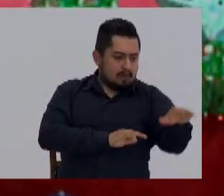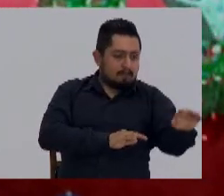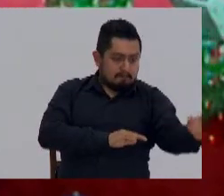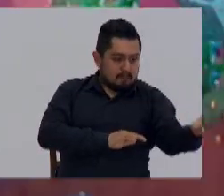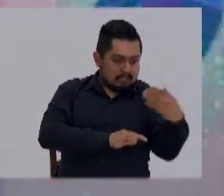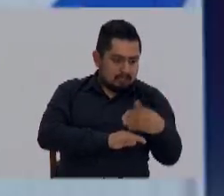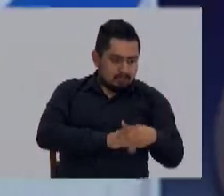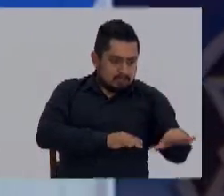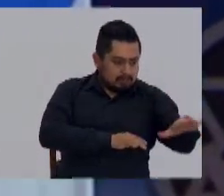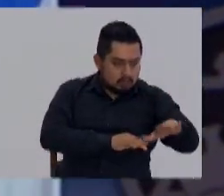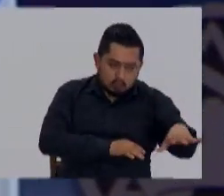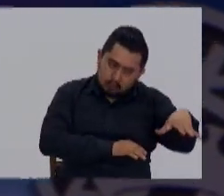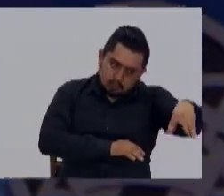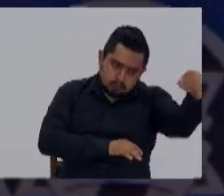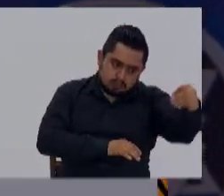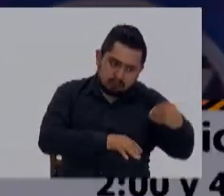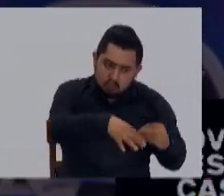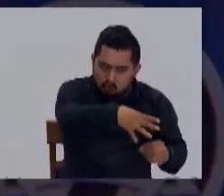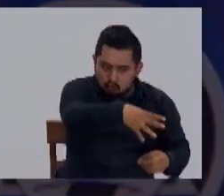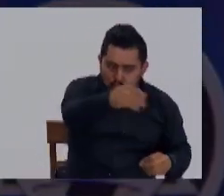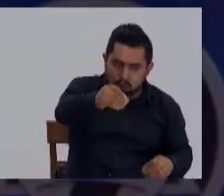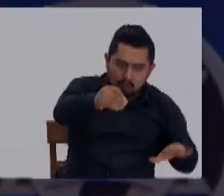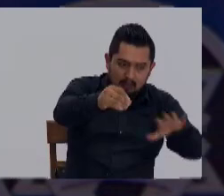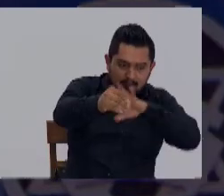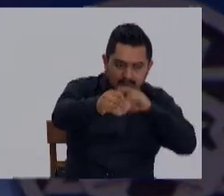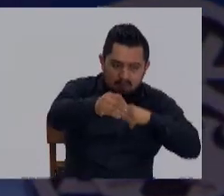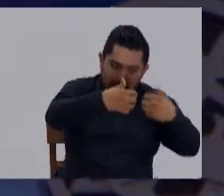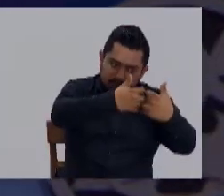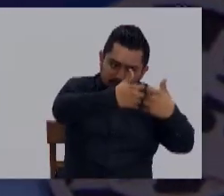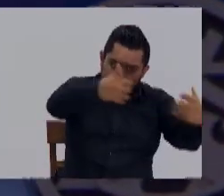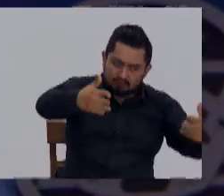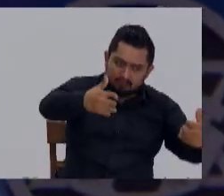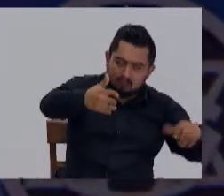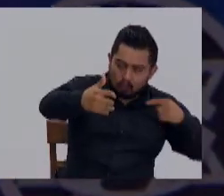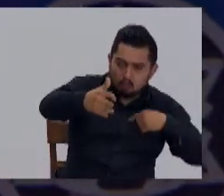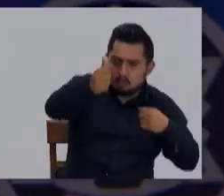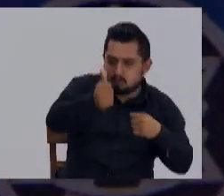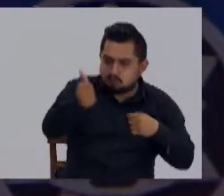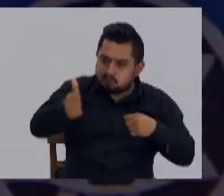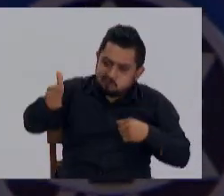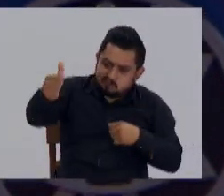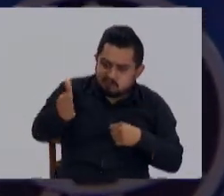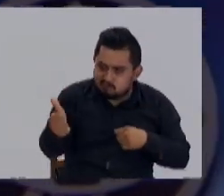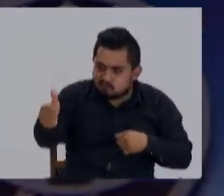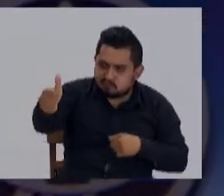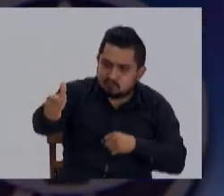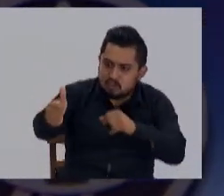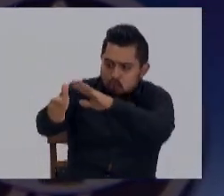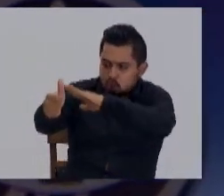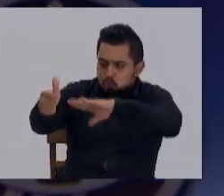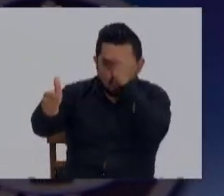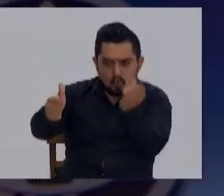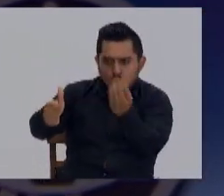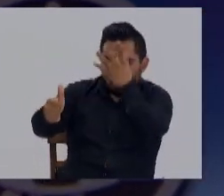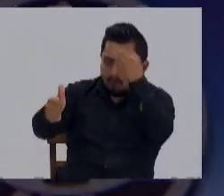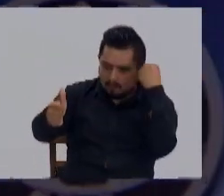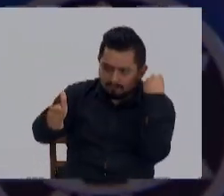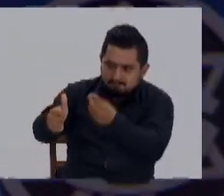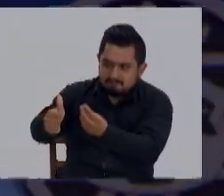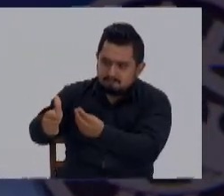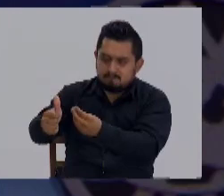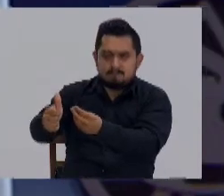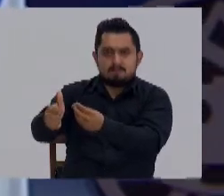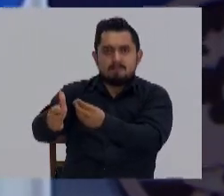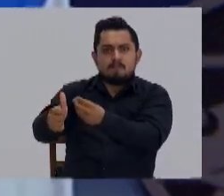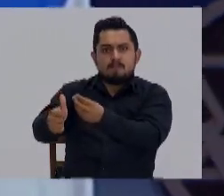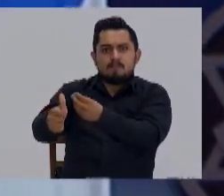salite, deja tu familia y venite, que te voy a mostrar lo que tengo